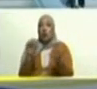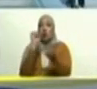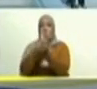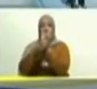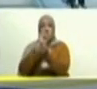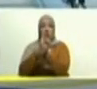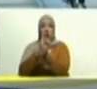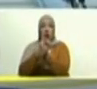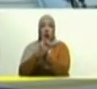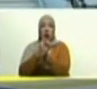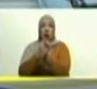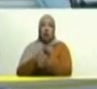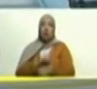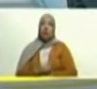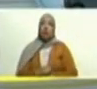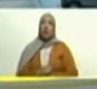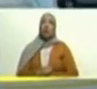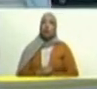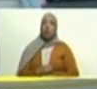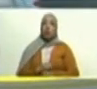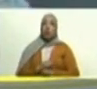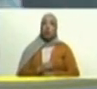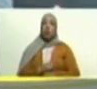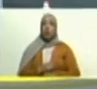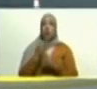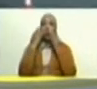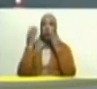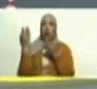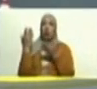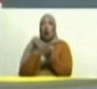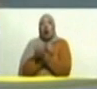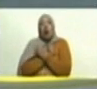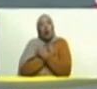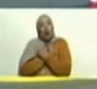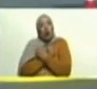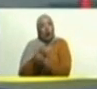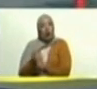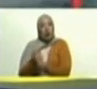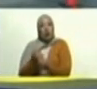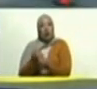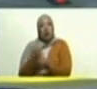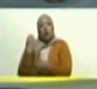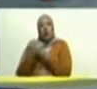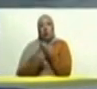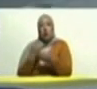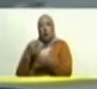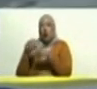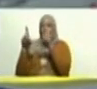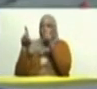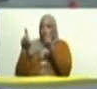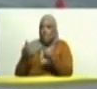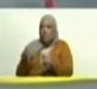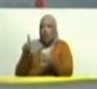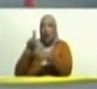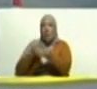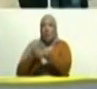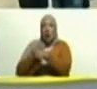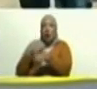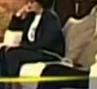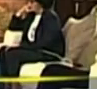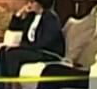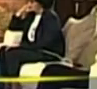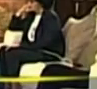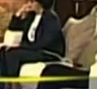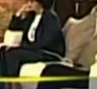que esta participación, haber firmado el acuerdo, a pesar de que todavía no hay ninguna condición clara que permita decir que la